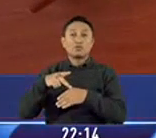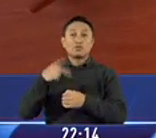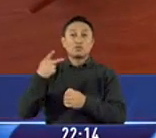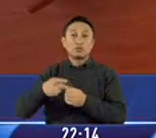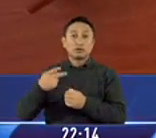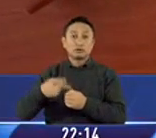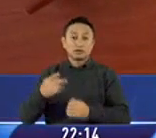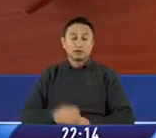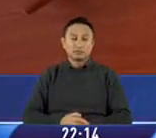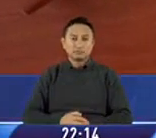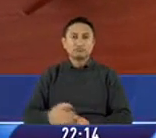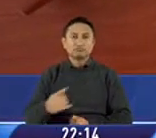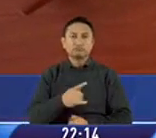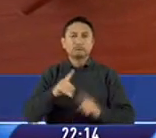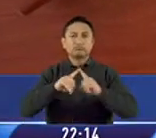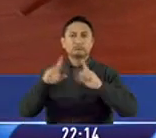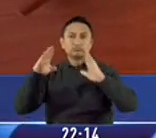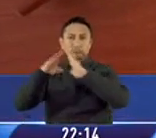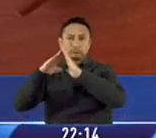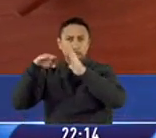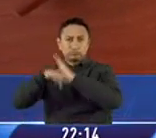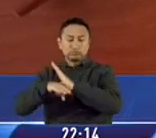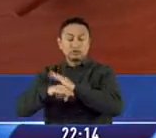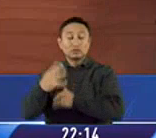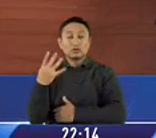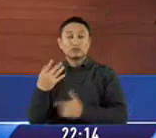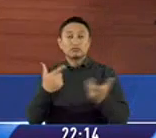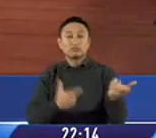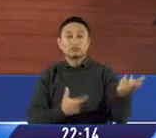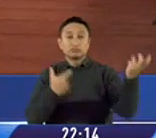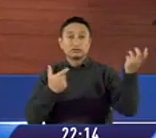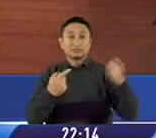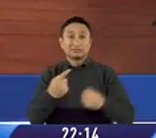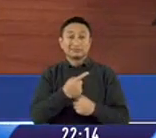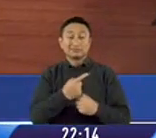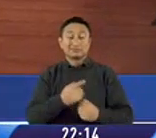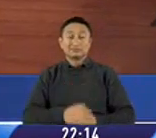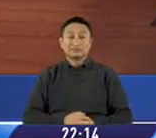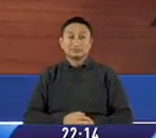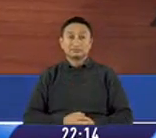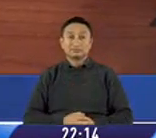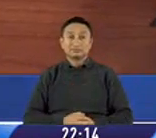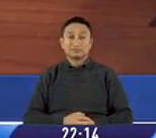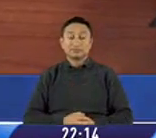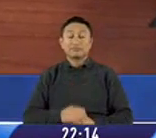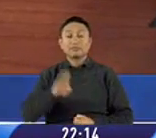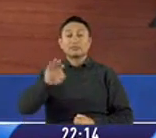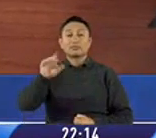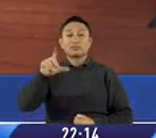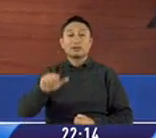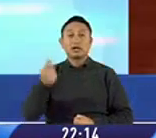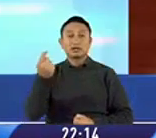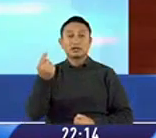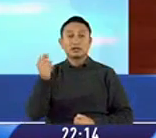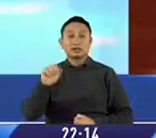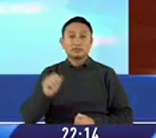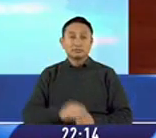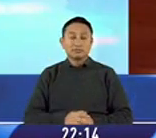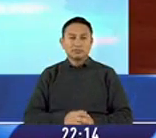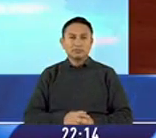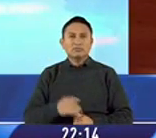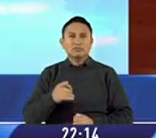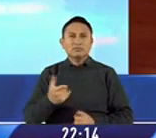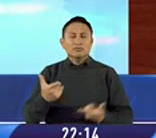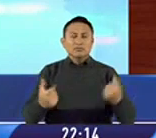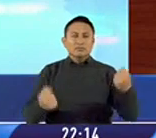realizaron varios allanamientos donde encontraron 4 armas de fuego, entre ellas una subametralladora, munición, dinero en efectivo. Además, incautaron